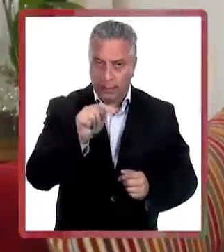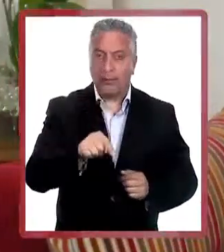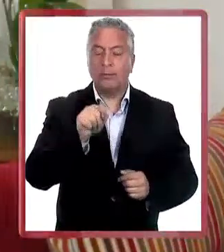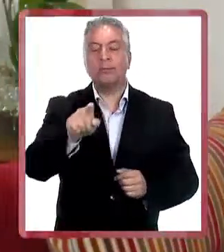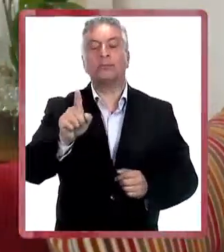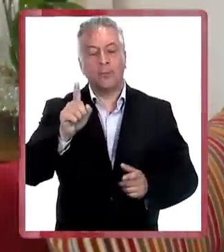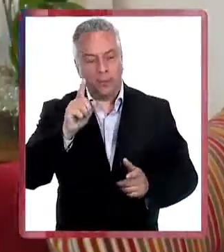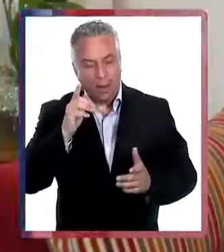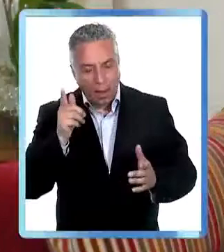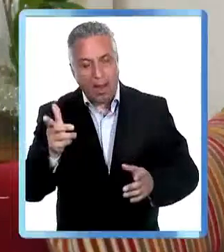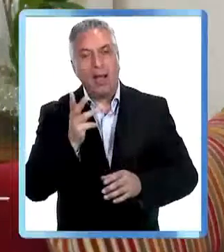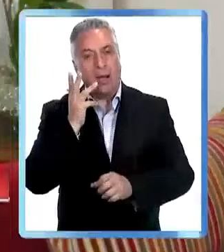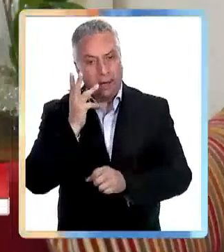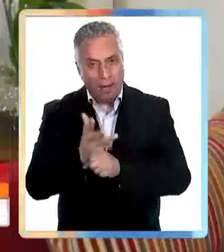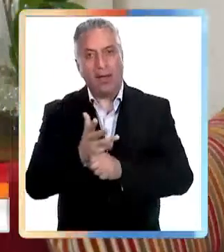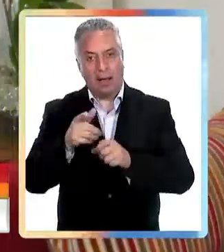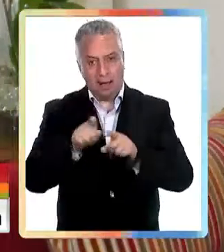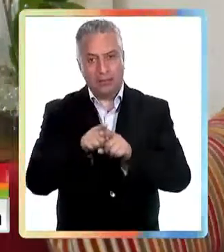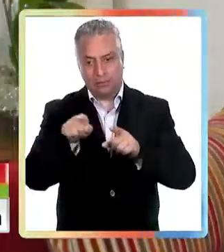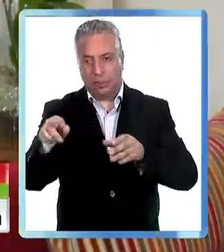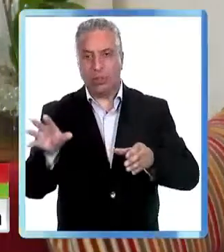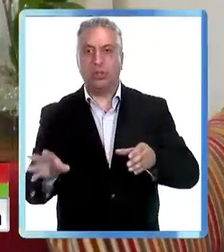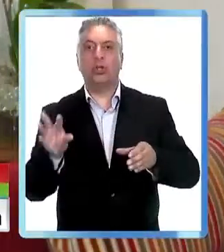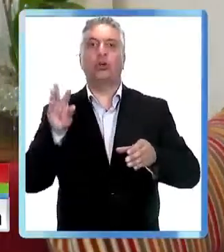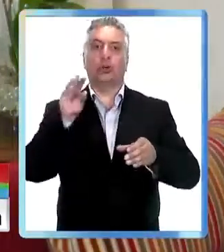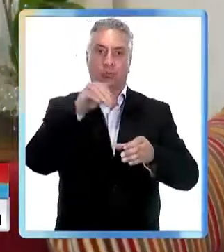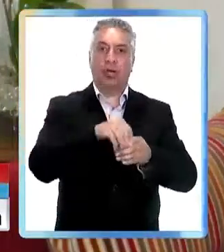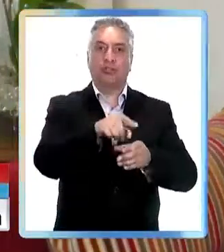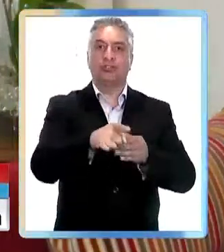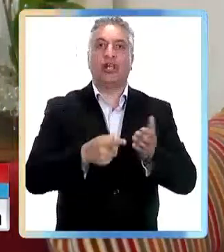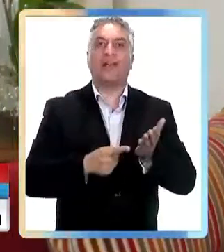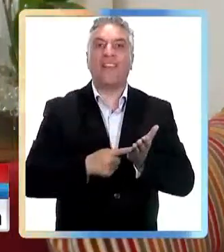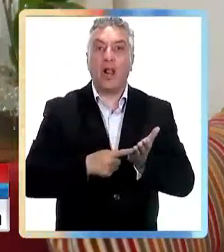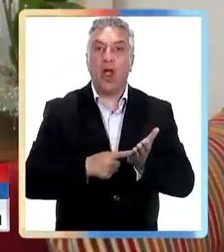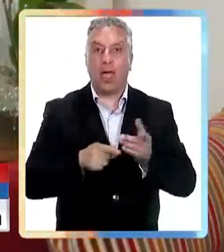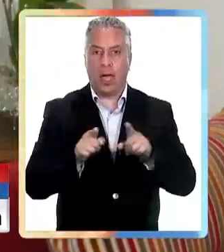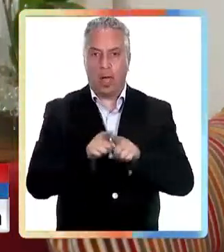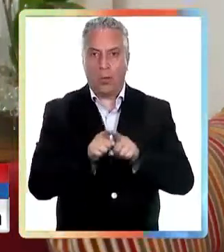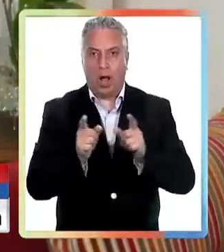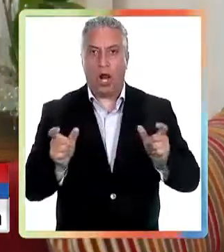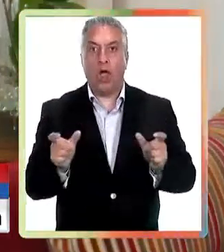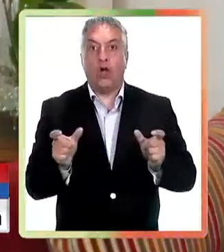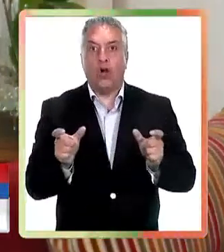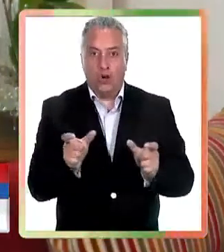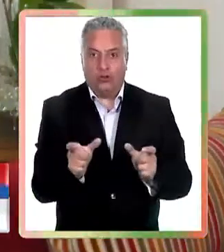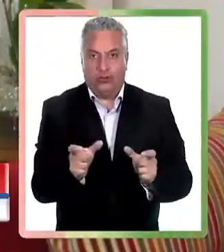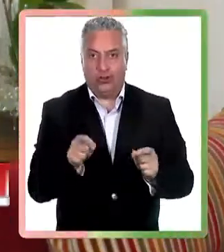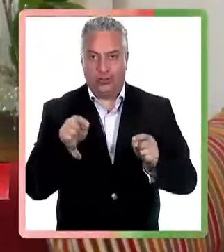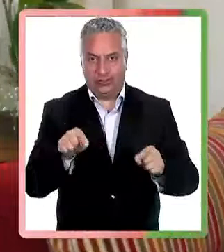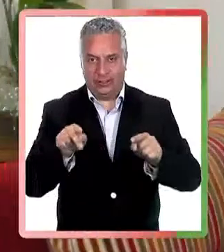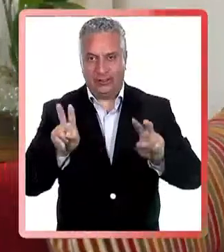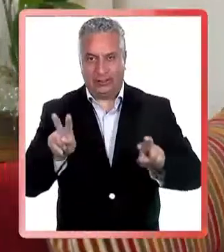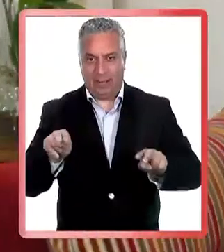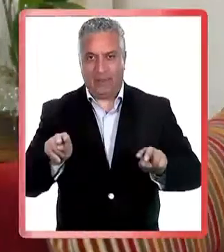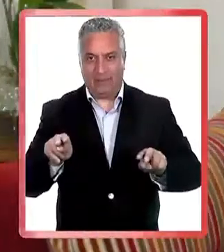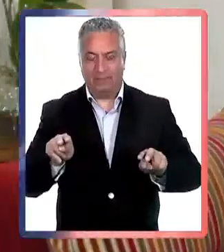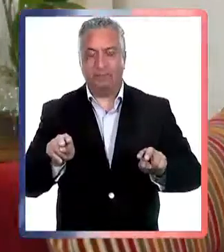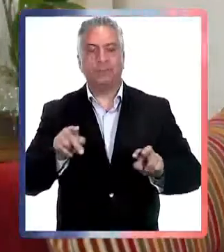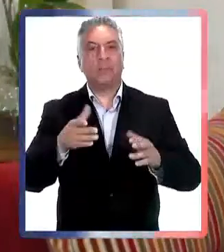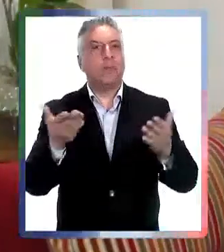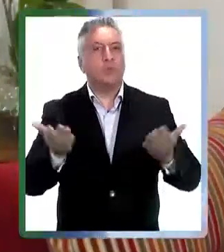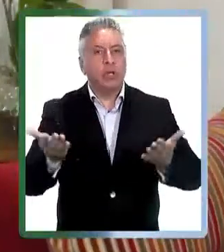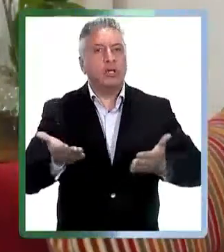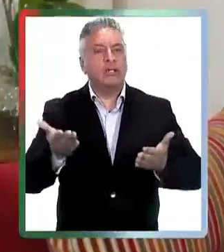hay toda una incorporación de tecnología para poder controlar esto. Porque ahí ¿por qué es